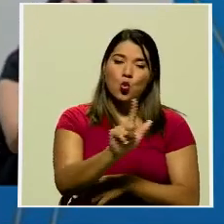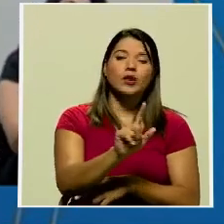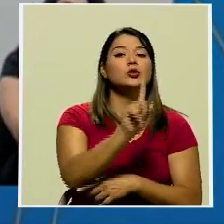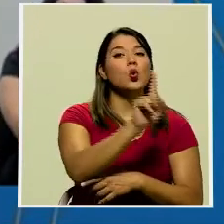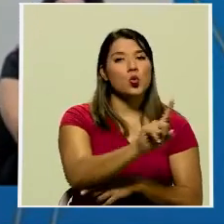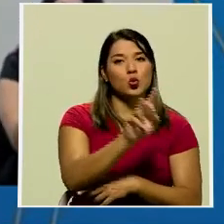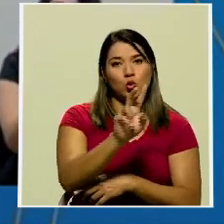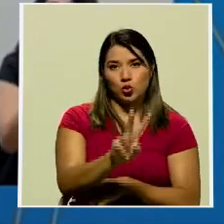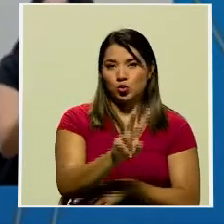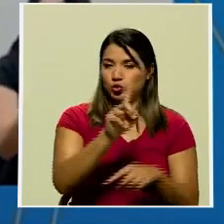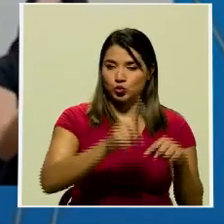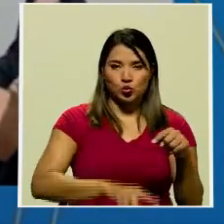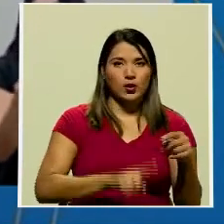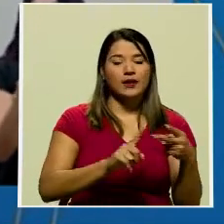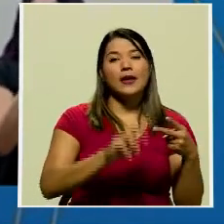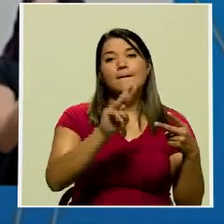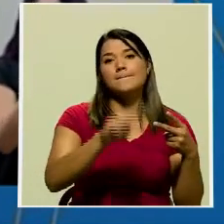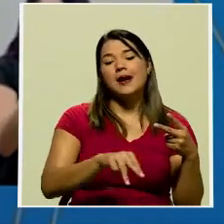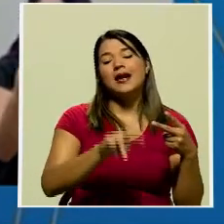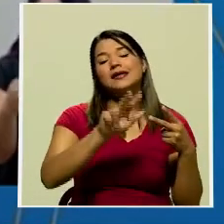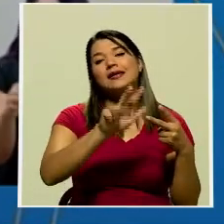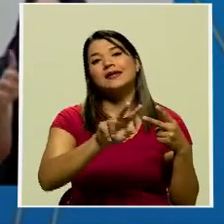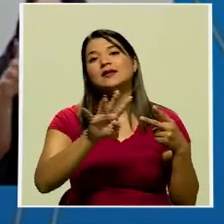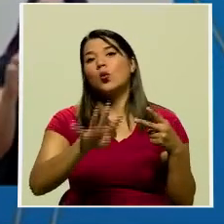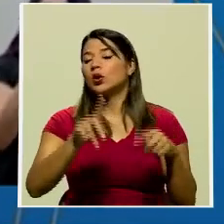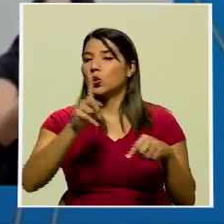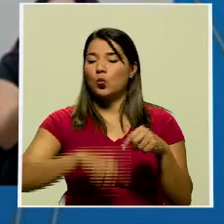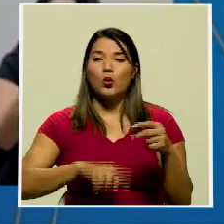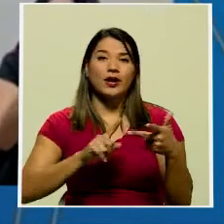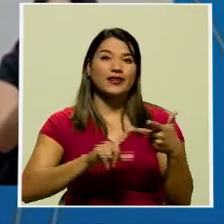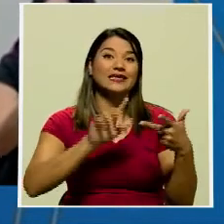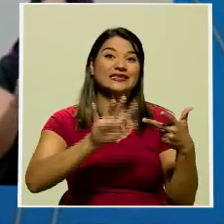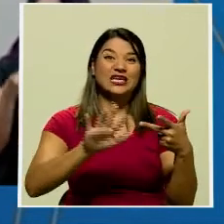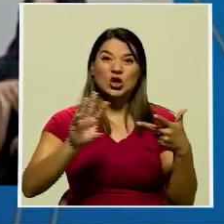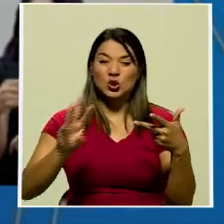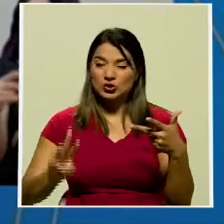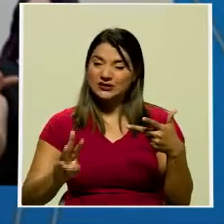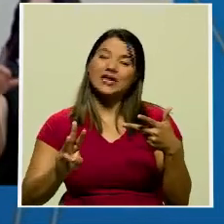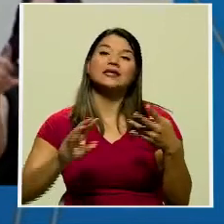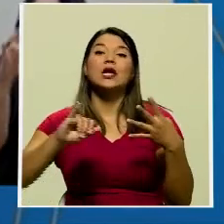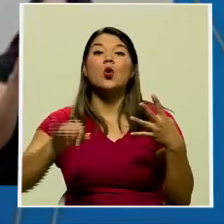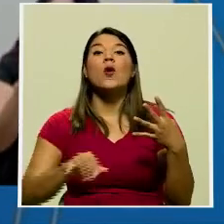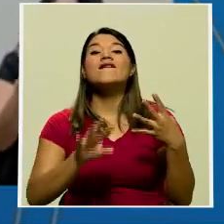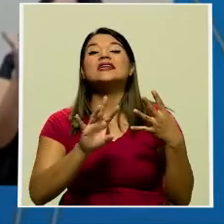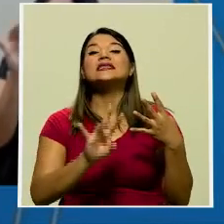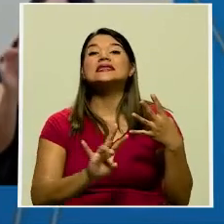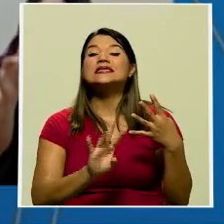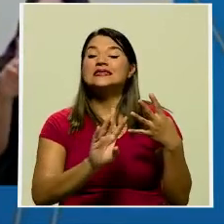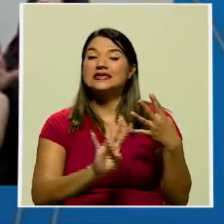2, martes placa 5 y 6, jueves 7 y 8,